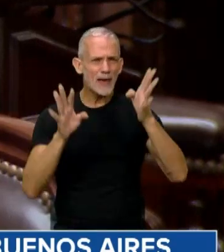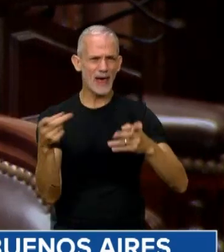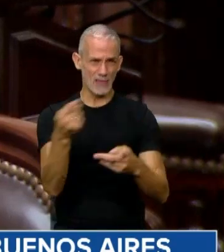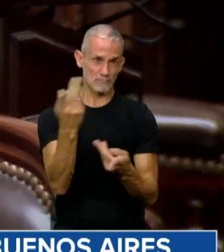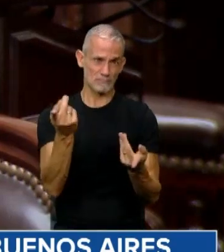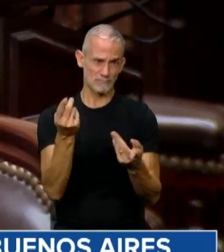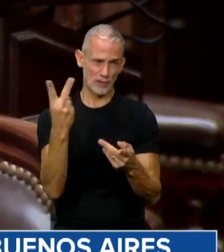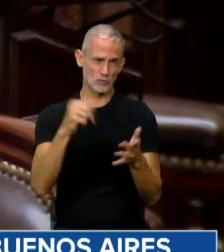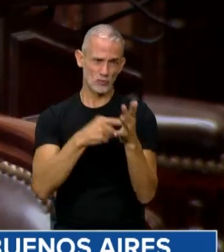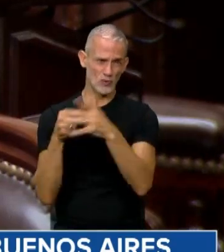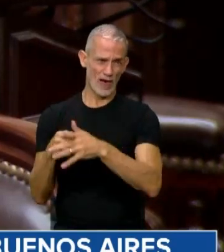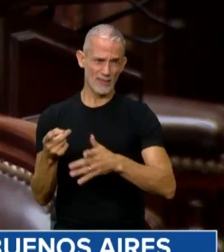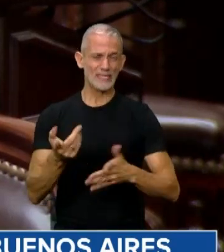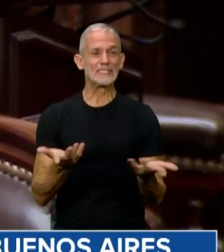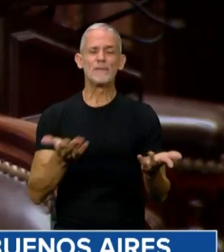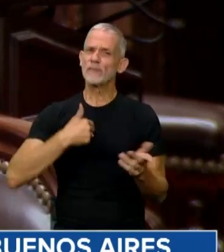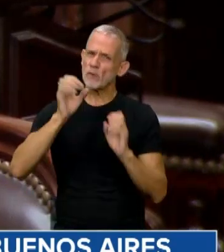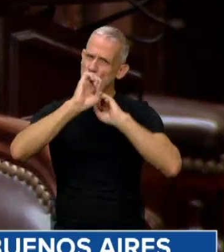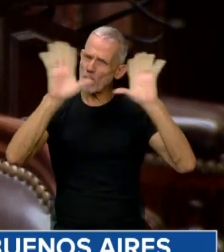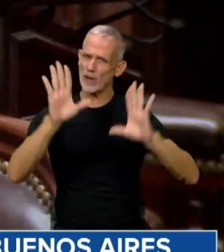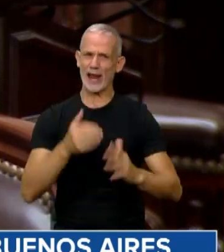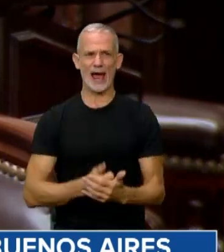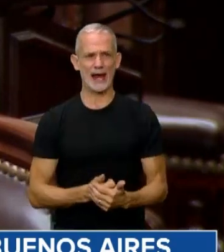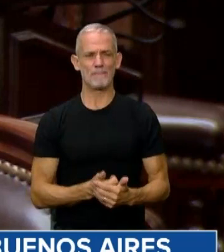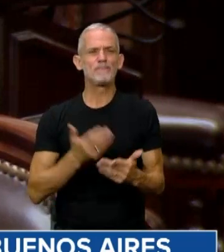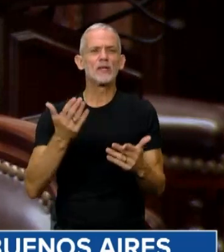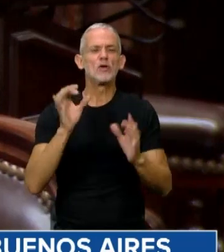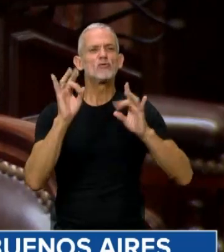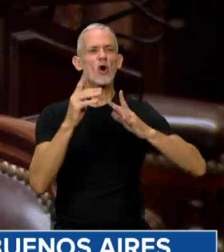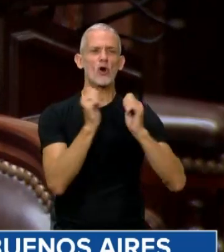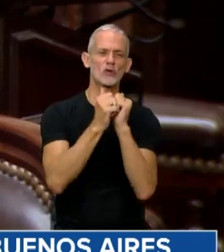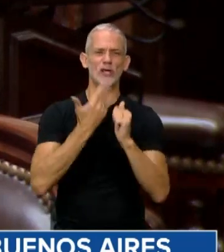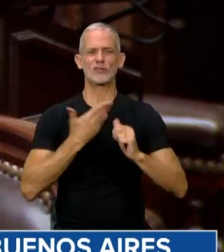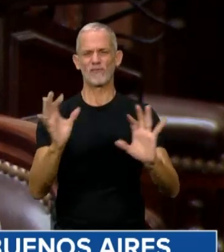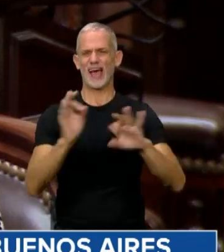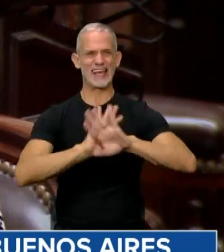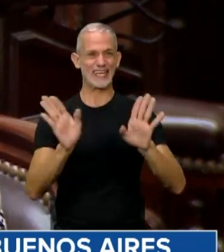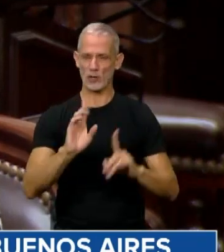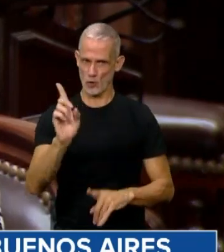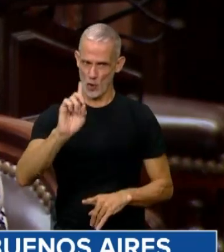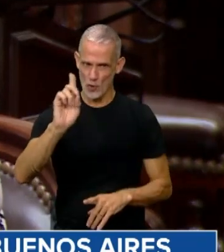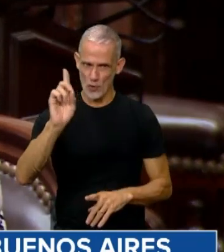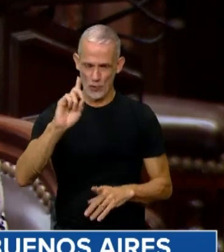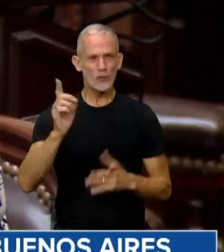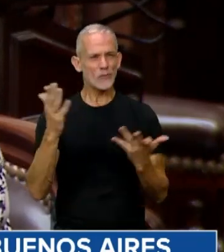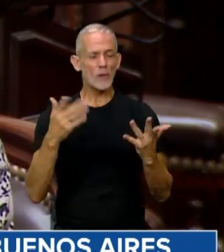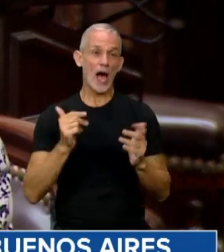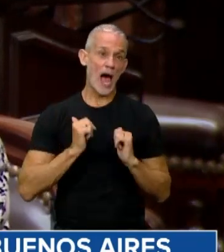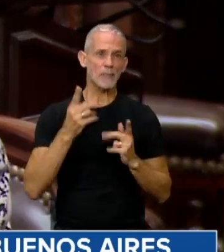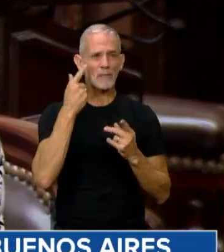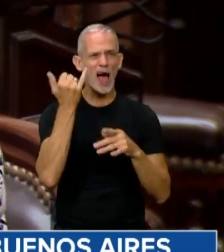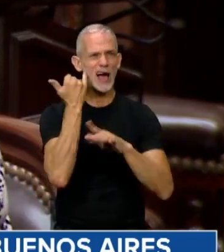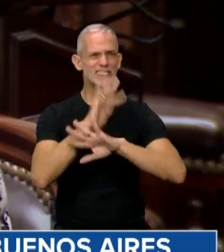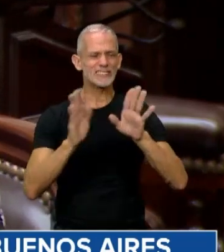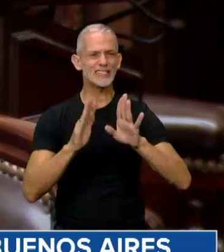hemos venido viendo. Pero quiero ser muy clara en esto, no es solo Rosario y Santa Fe, ni tendremos que esperar a que estas